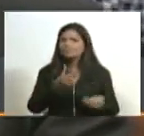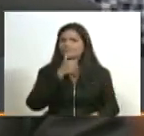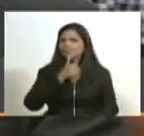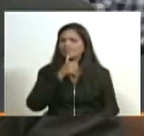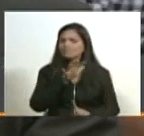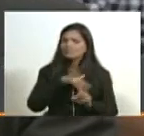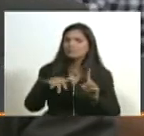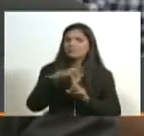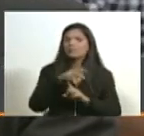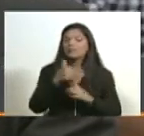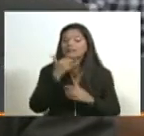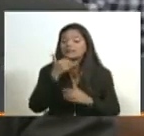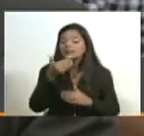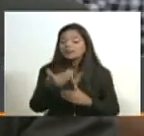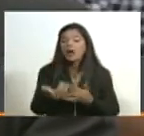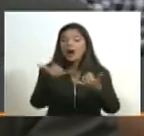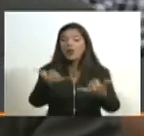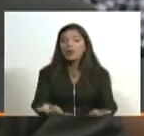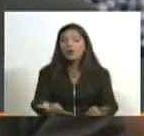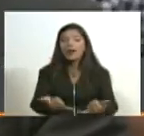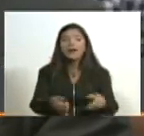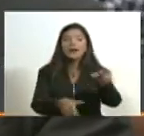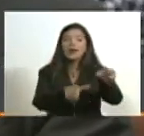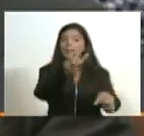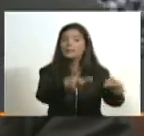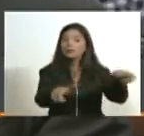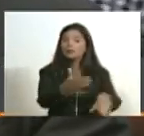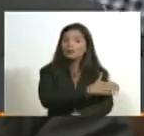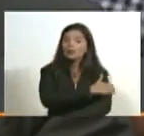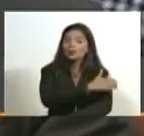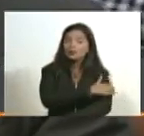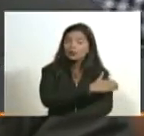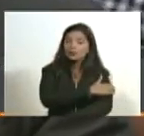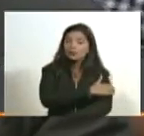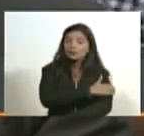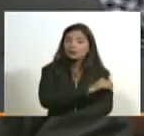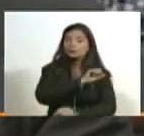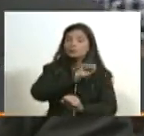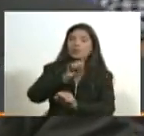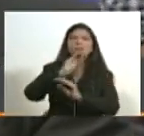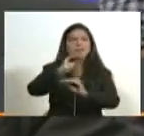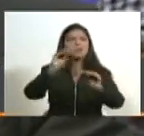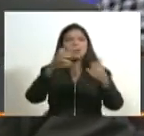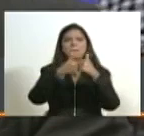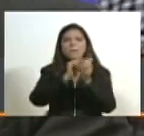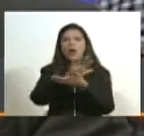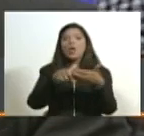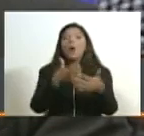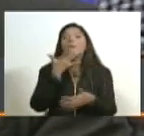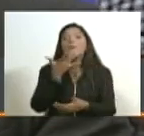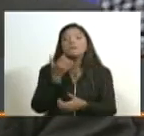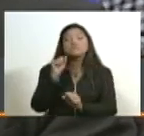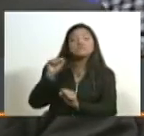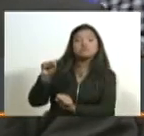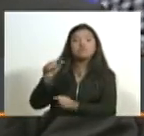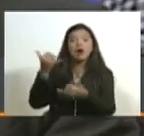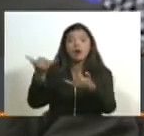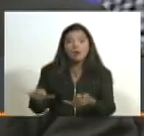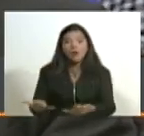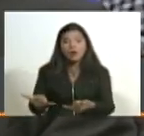escenario que se avecina ahora? Quienes adversan este proceso ya están llamando, por ejemplo, a un desconocimiento activo